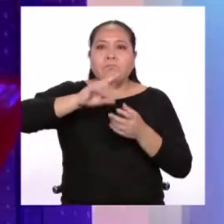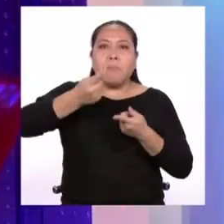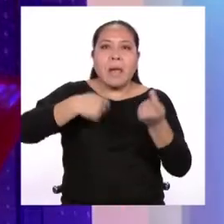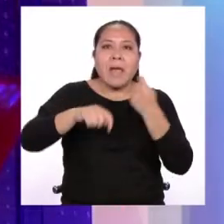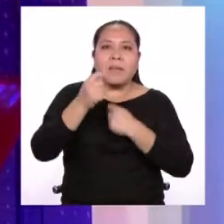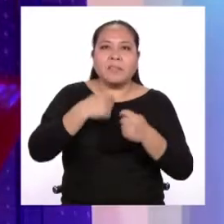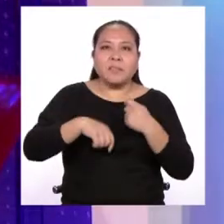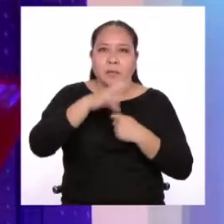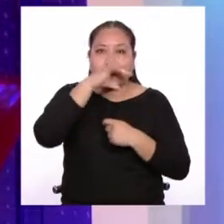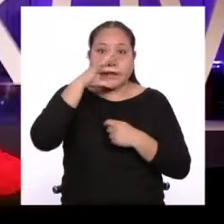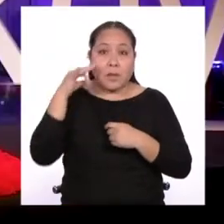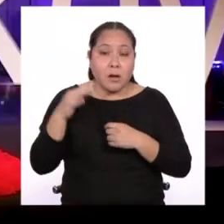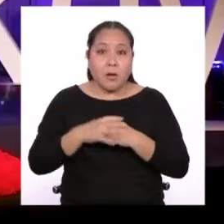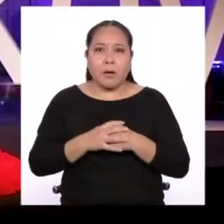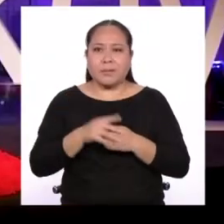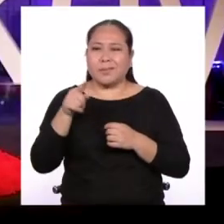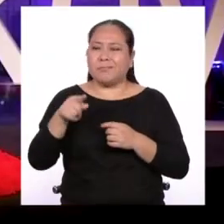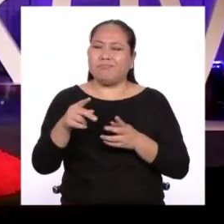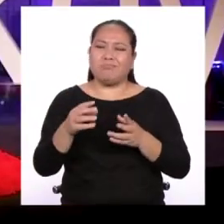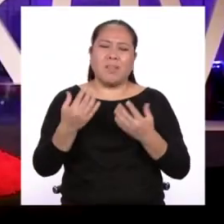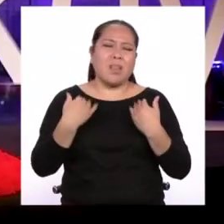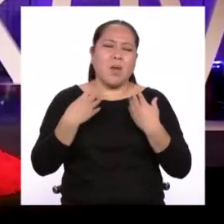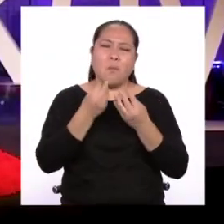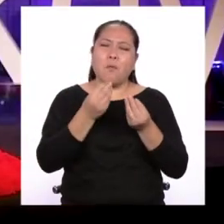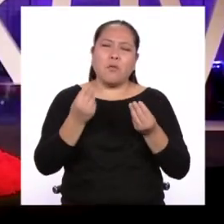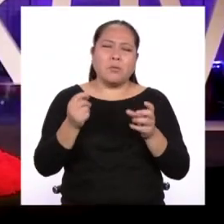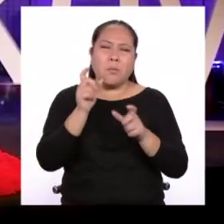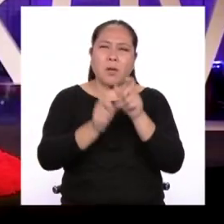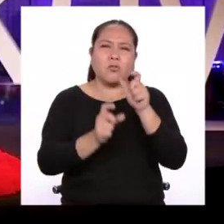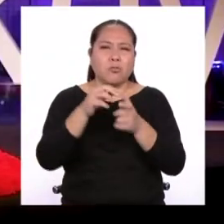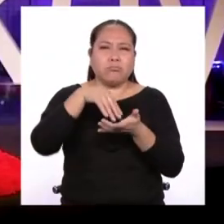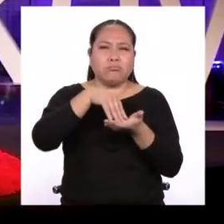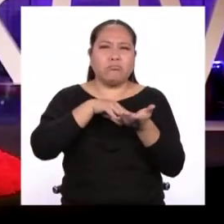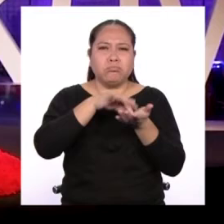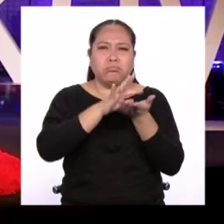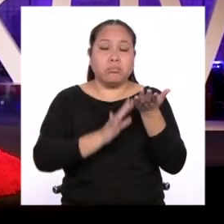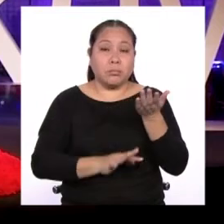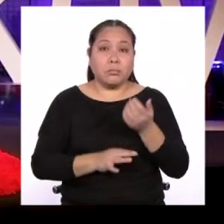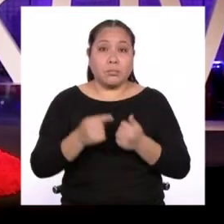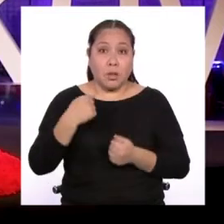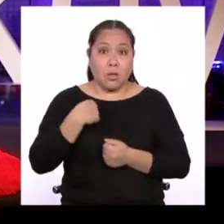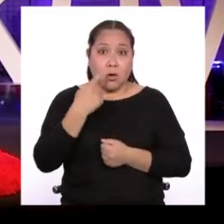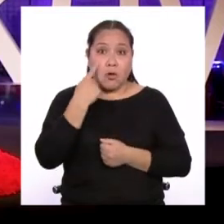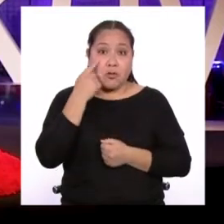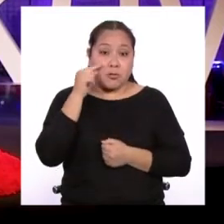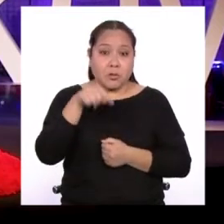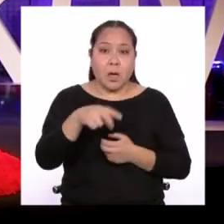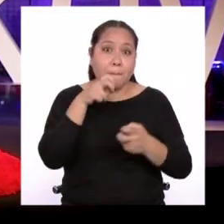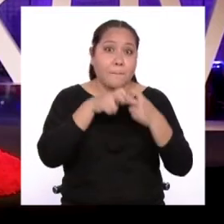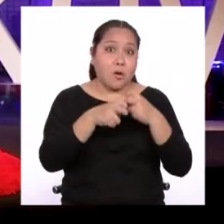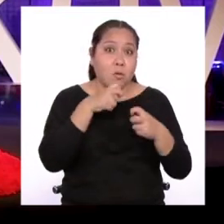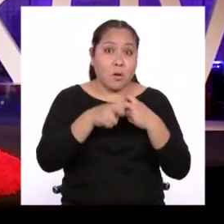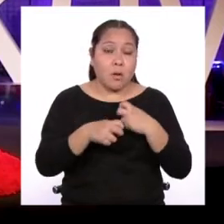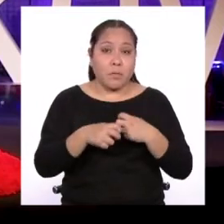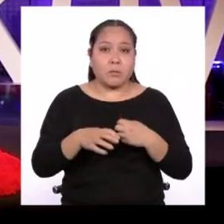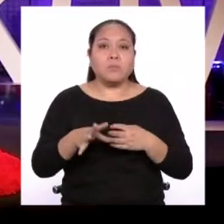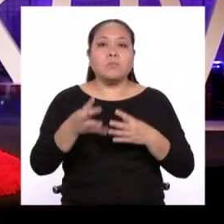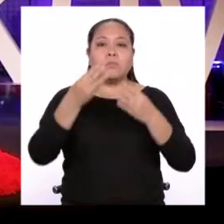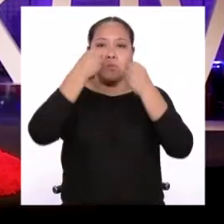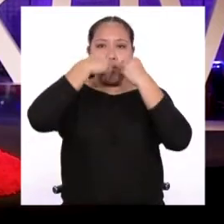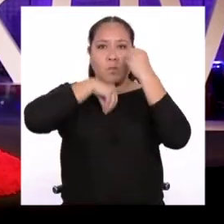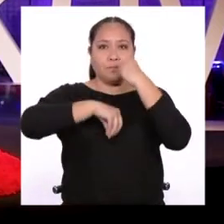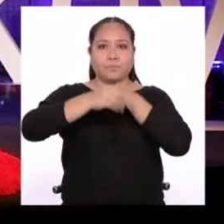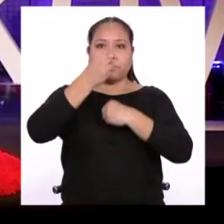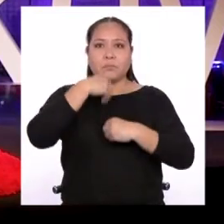casi generalizadas. Por mi formación académica, conocía de los problemas nutricionales, pero ahora